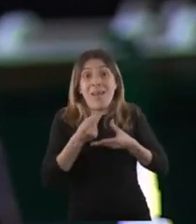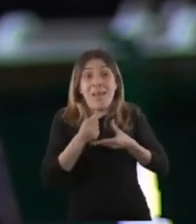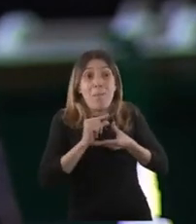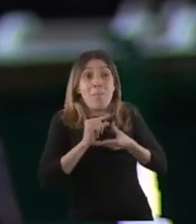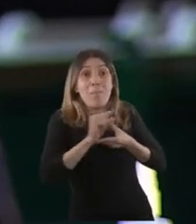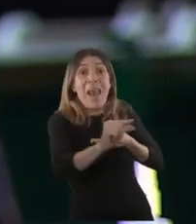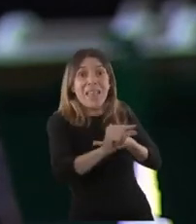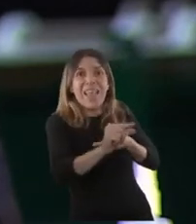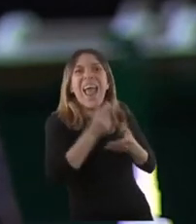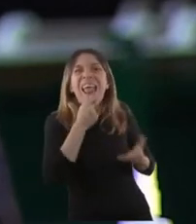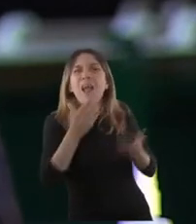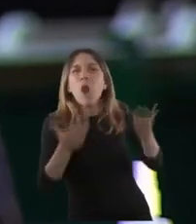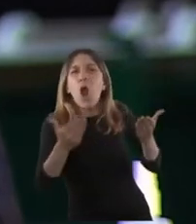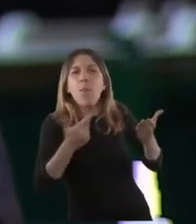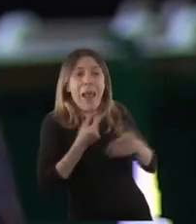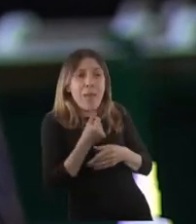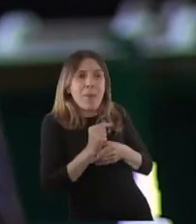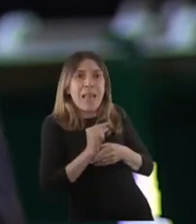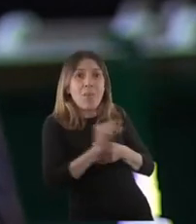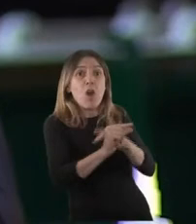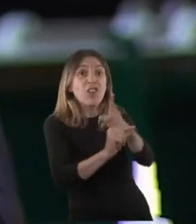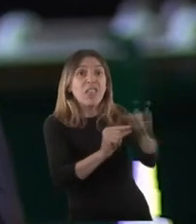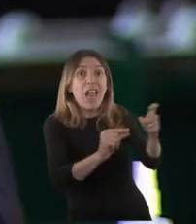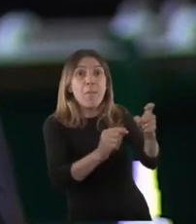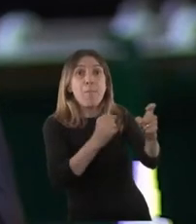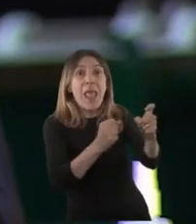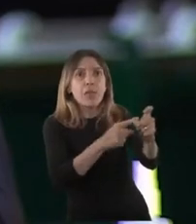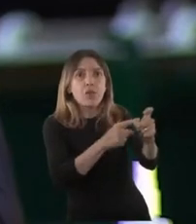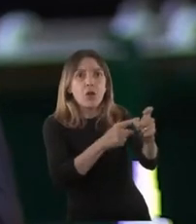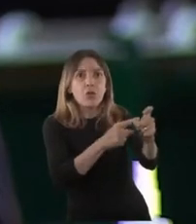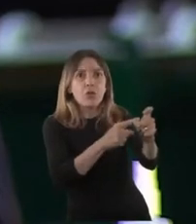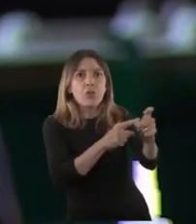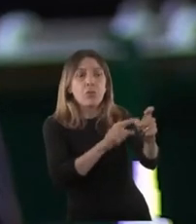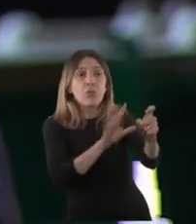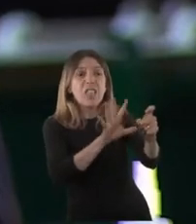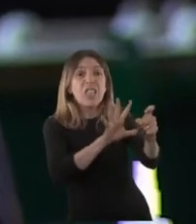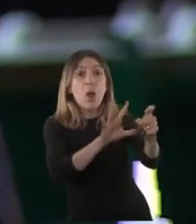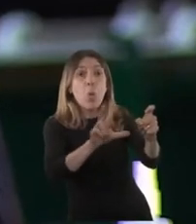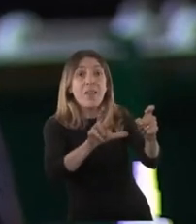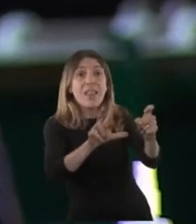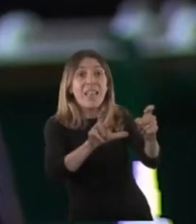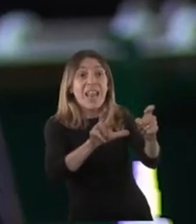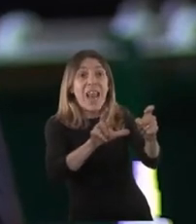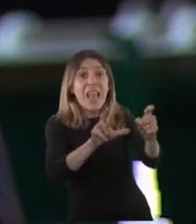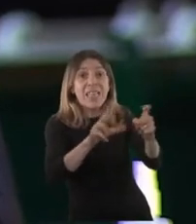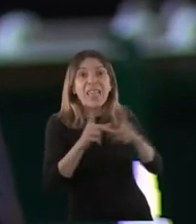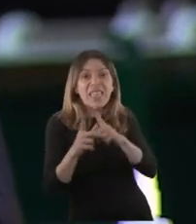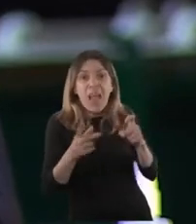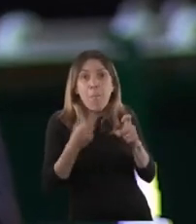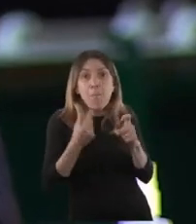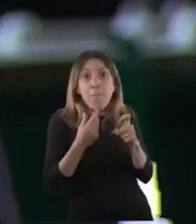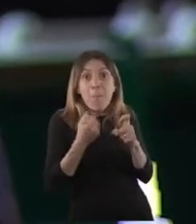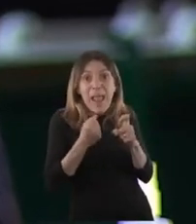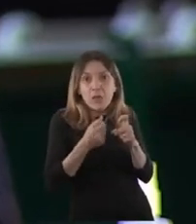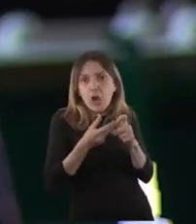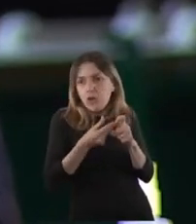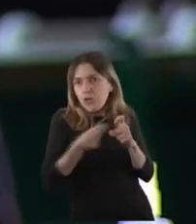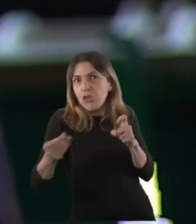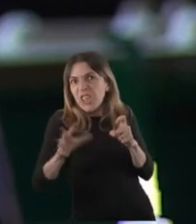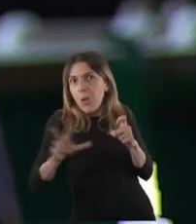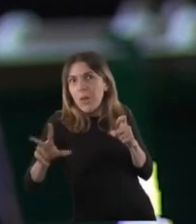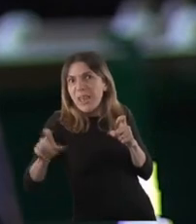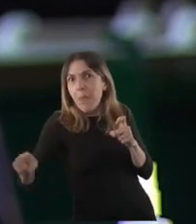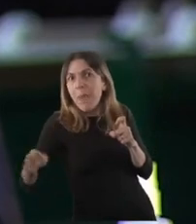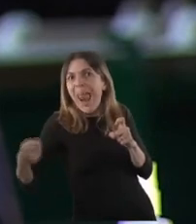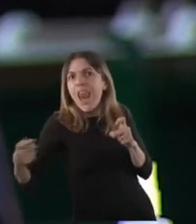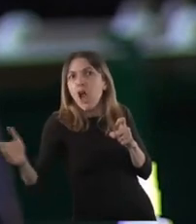último año al sector empresario, 53 fueron para las pymes. También, récord histórico, nunca se había llegado